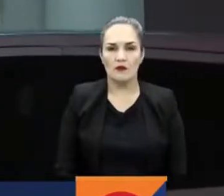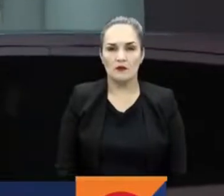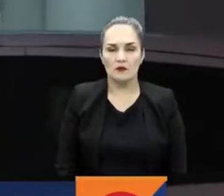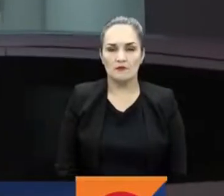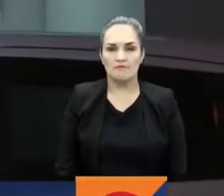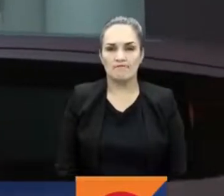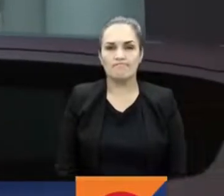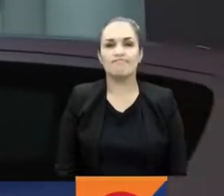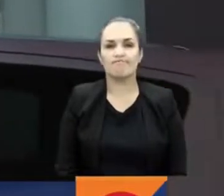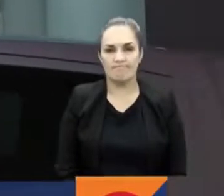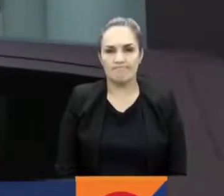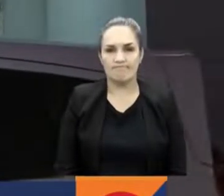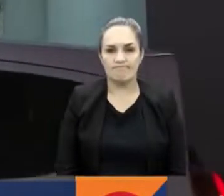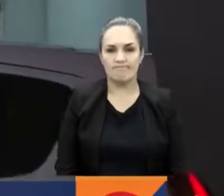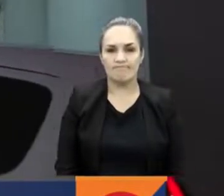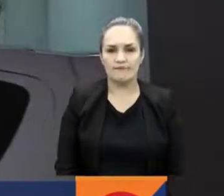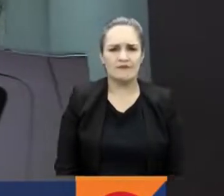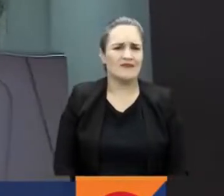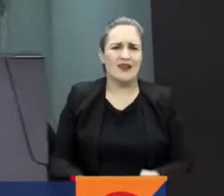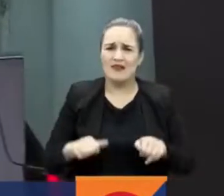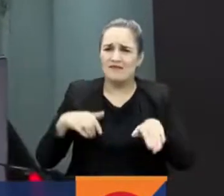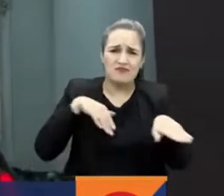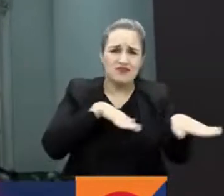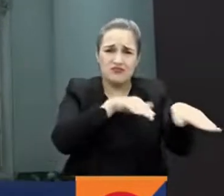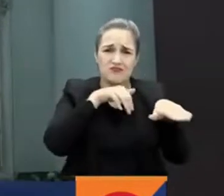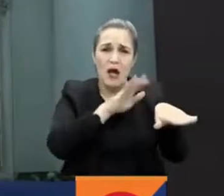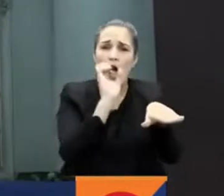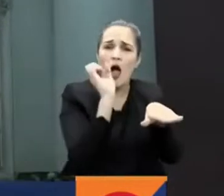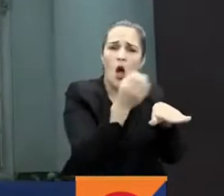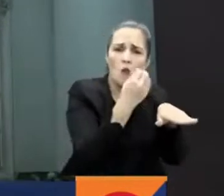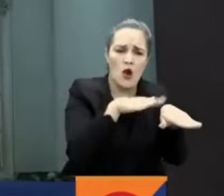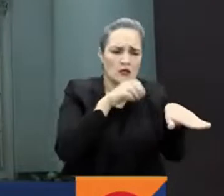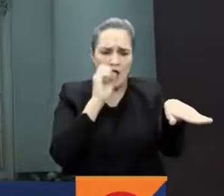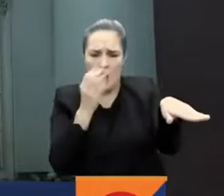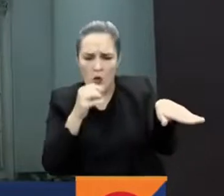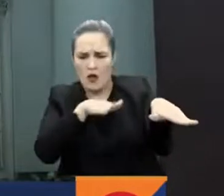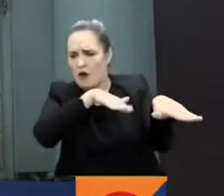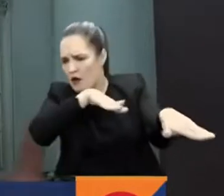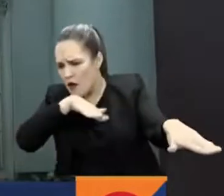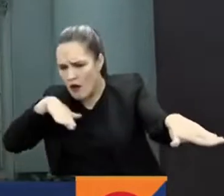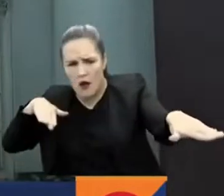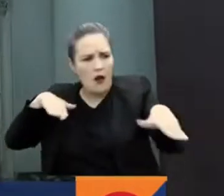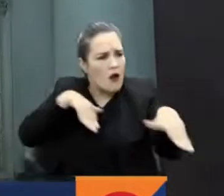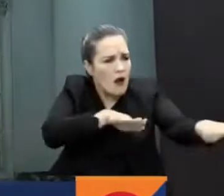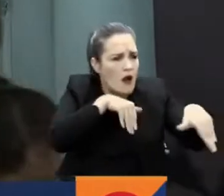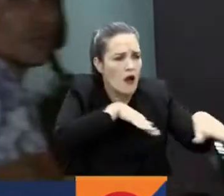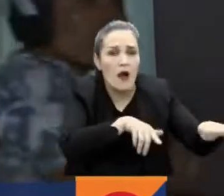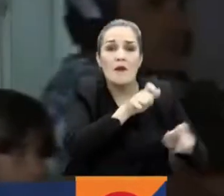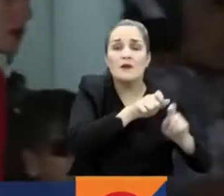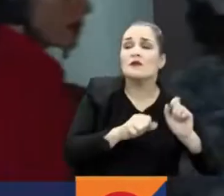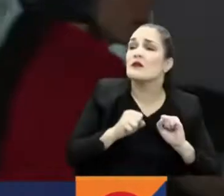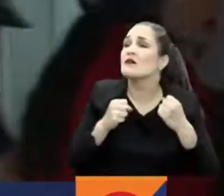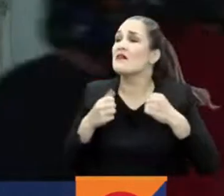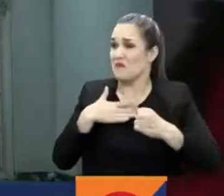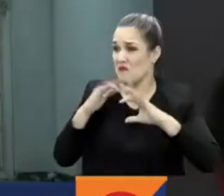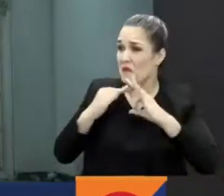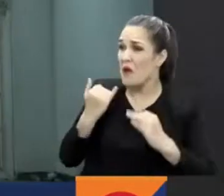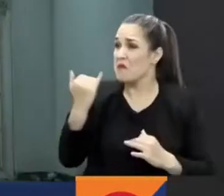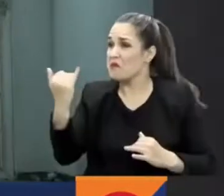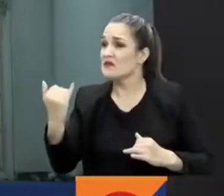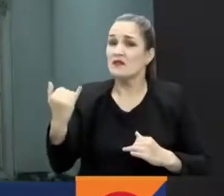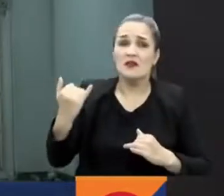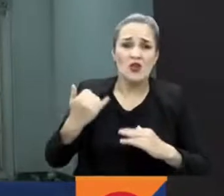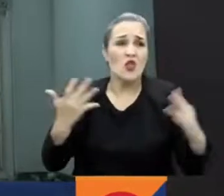Ha sido un desfile de ambulancias, de heridos, de personas preguntando por familiares, un desfile por esta calle del Hospital